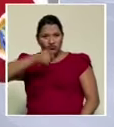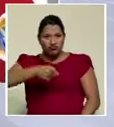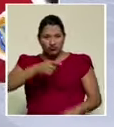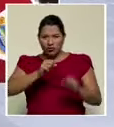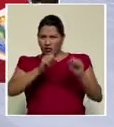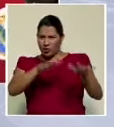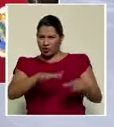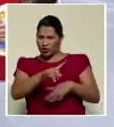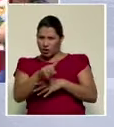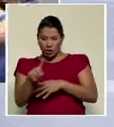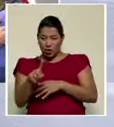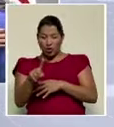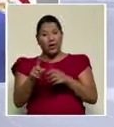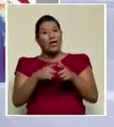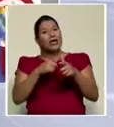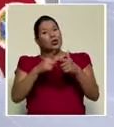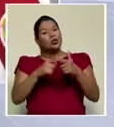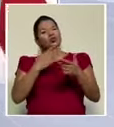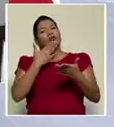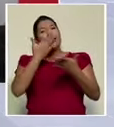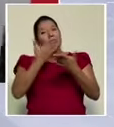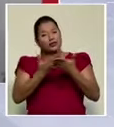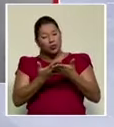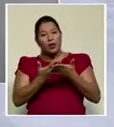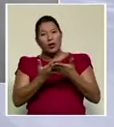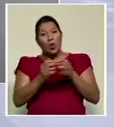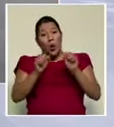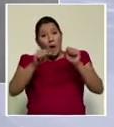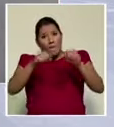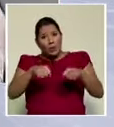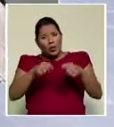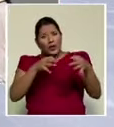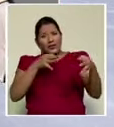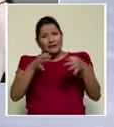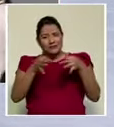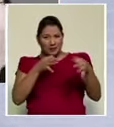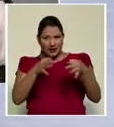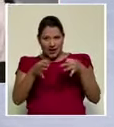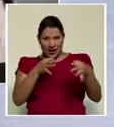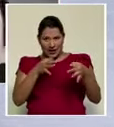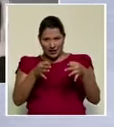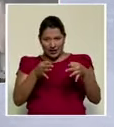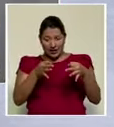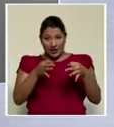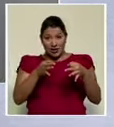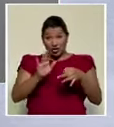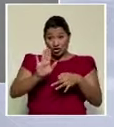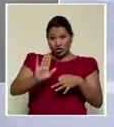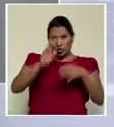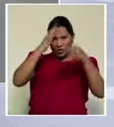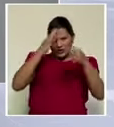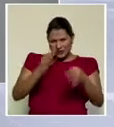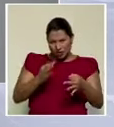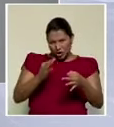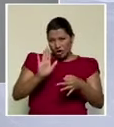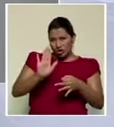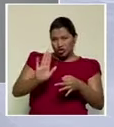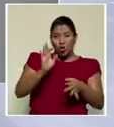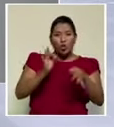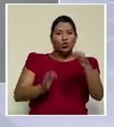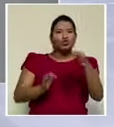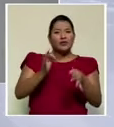digamos, replantear en términos de nuestra audiencia en Zoom electoral, que es la decisión o cómo fundamenta la